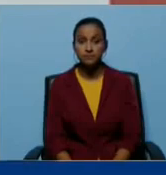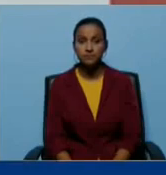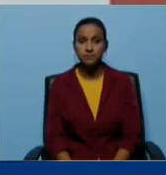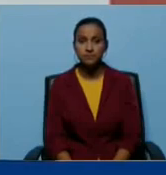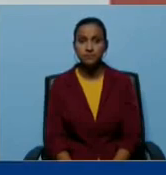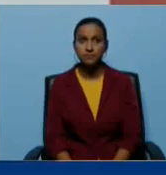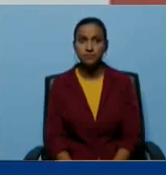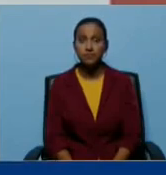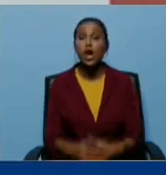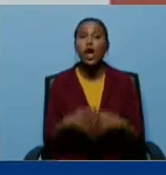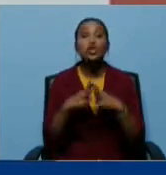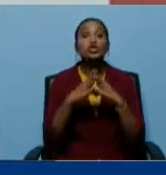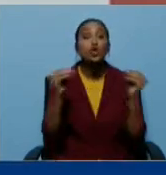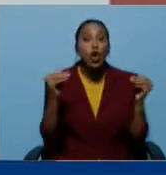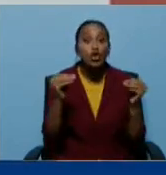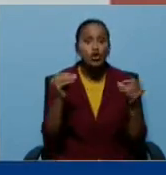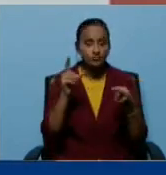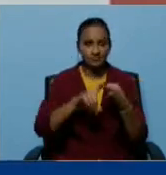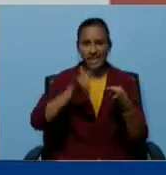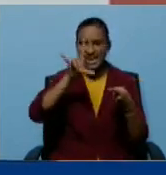Todas las redes sociales,